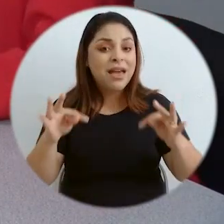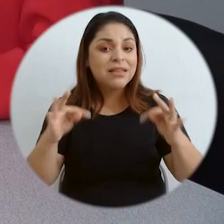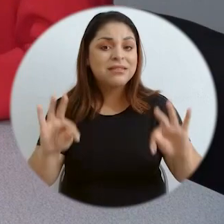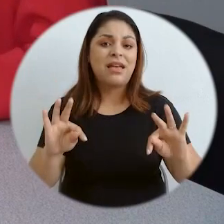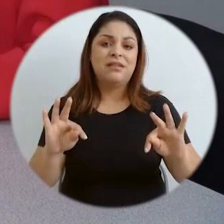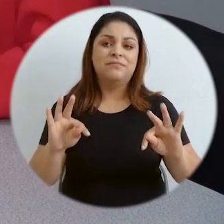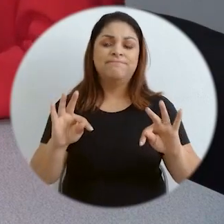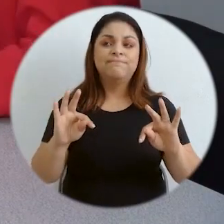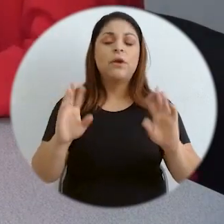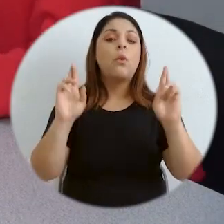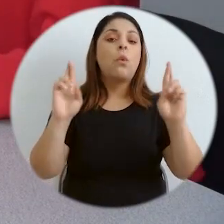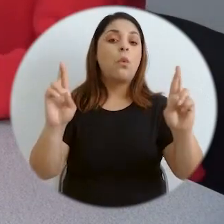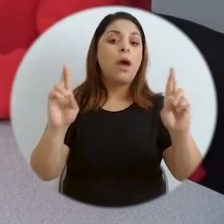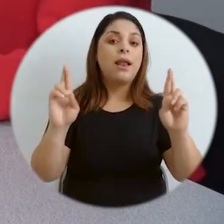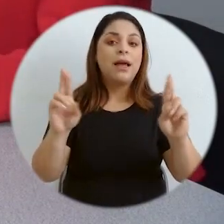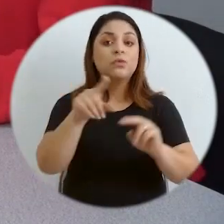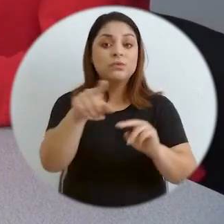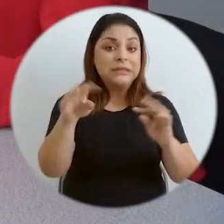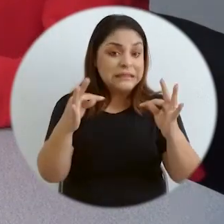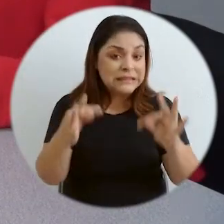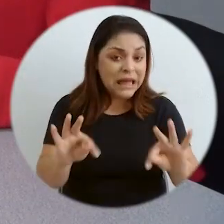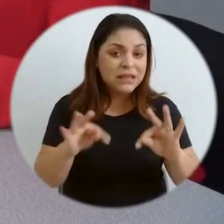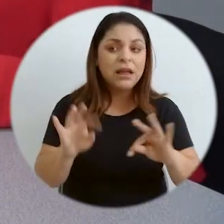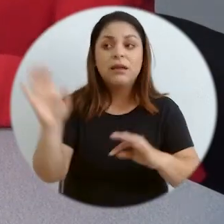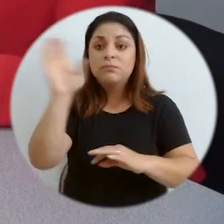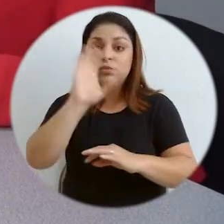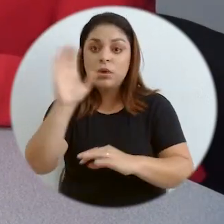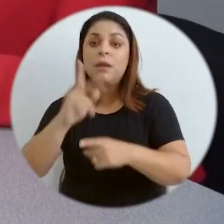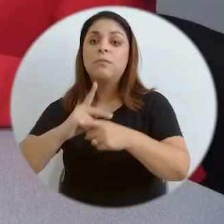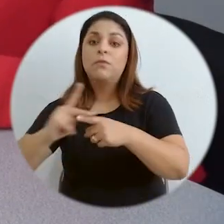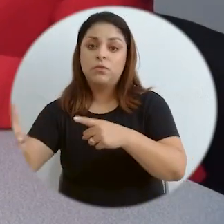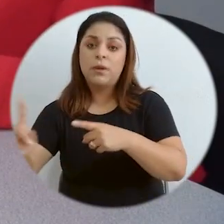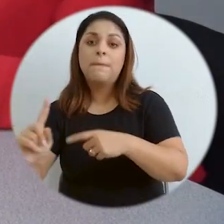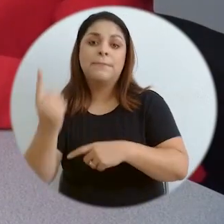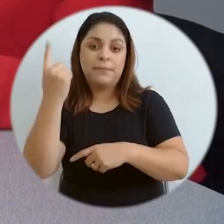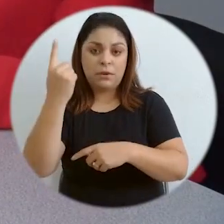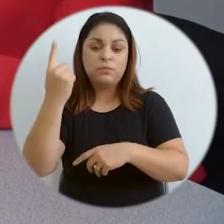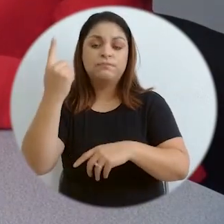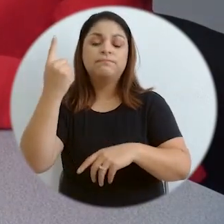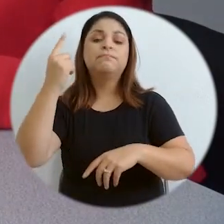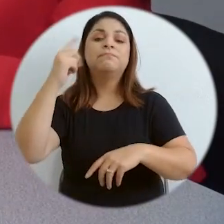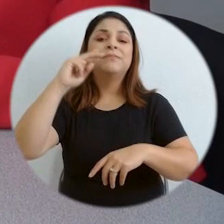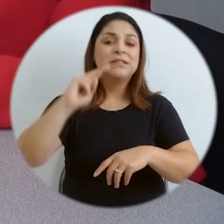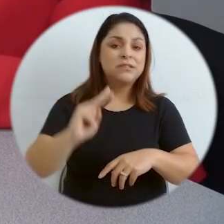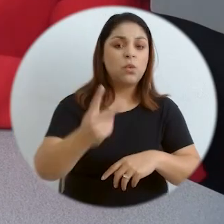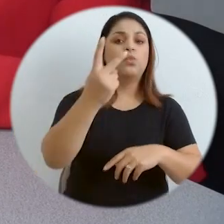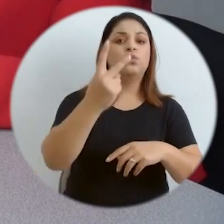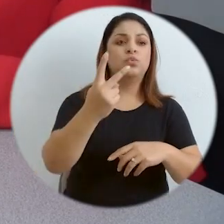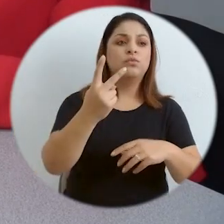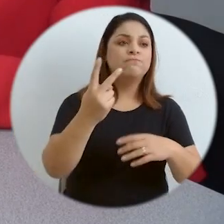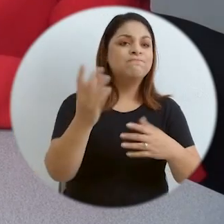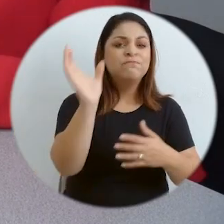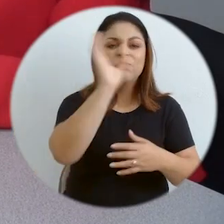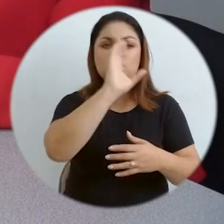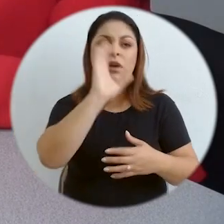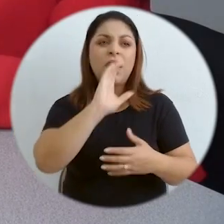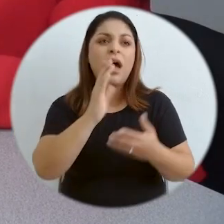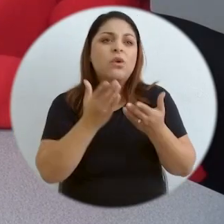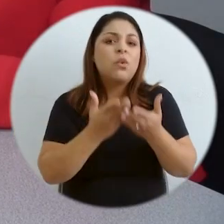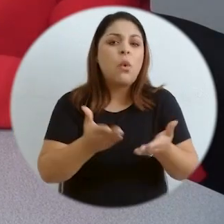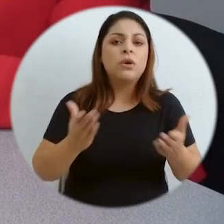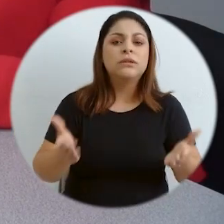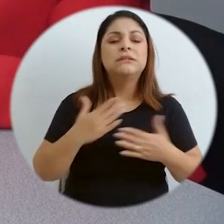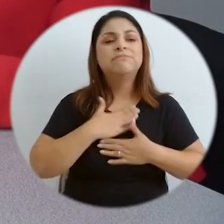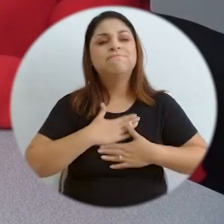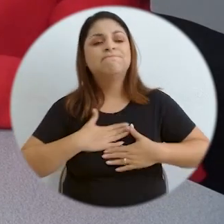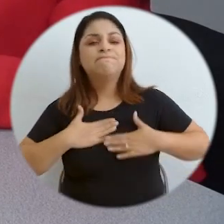tratar de retomar, ¿verdad? Ojalá una vez que haya buscado esta ayuda profesional, buscar de retomar cosas